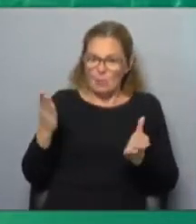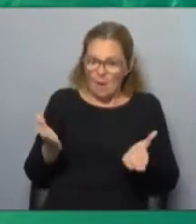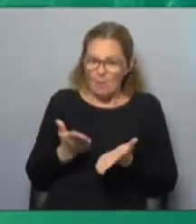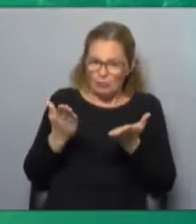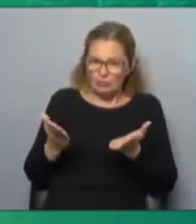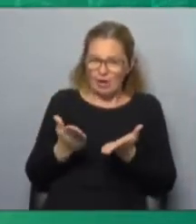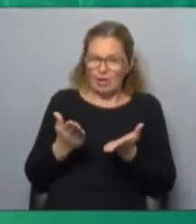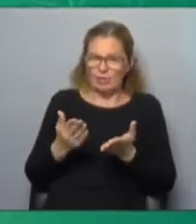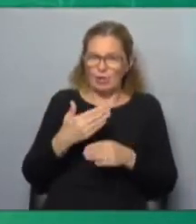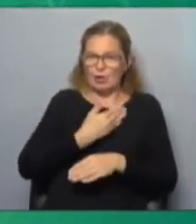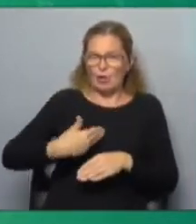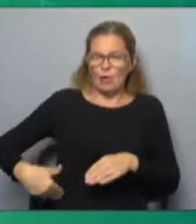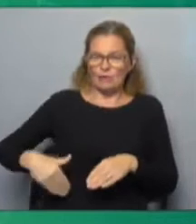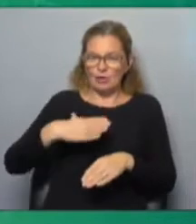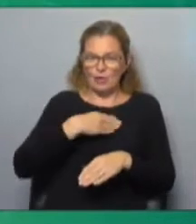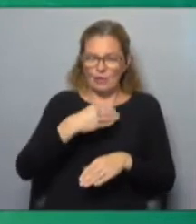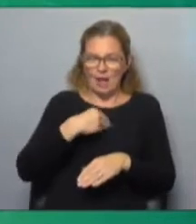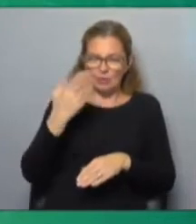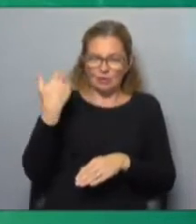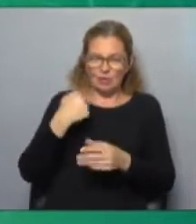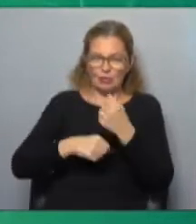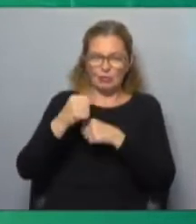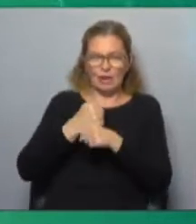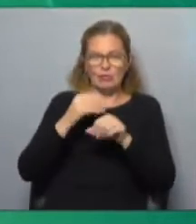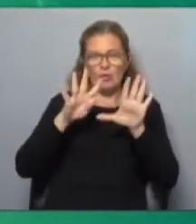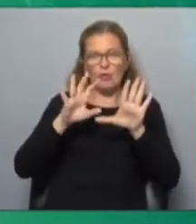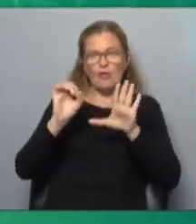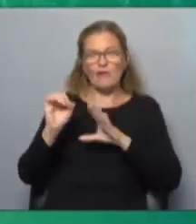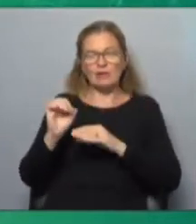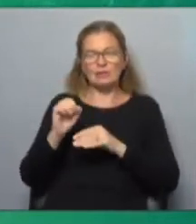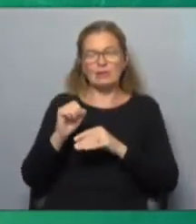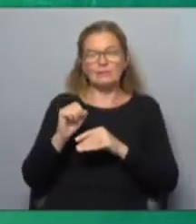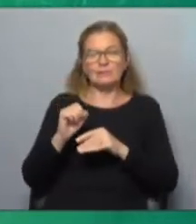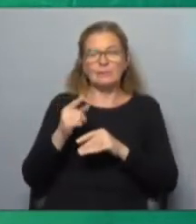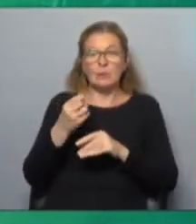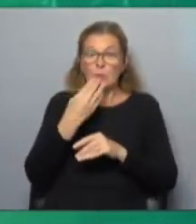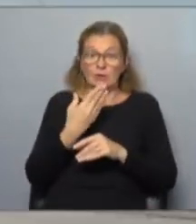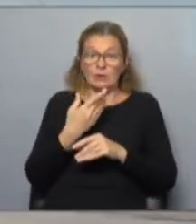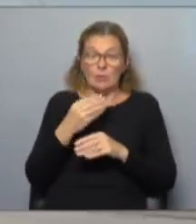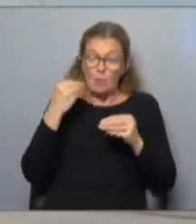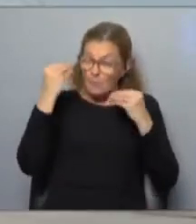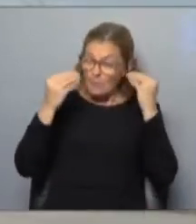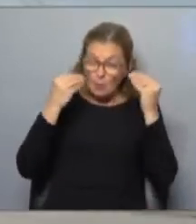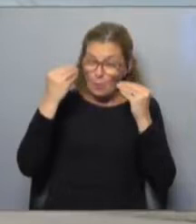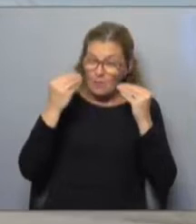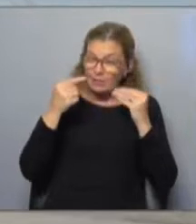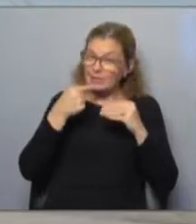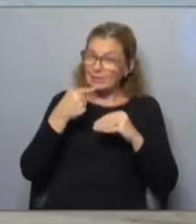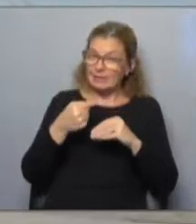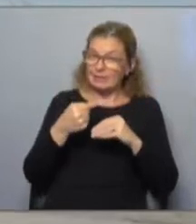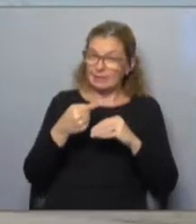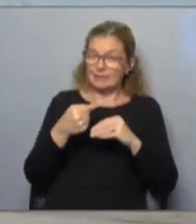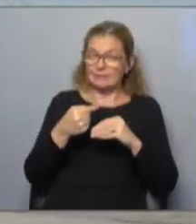además en el gobierno blanco anterior en la década de los 90 y la preocupación que viene generando